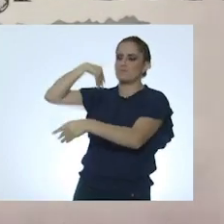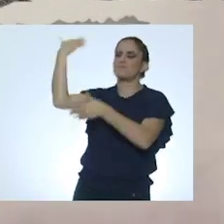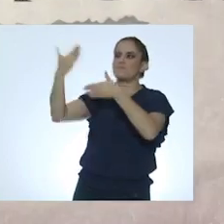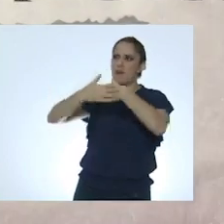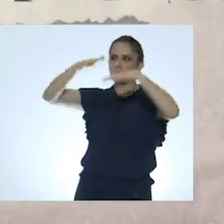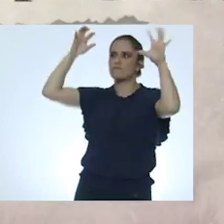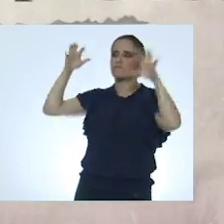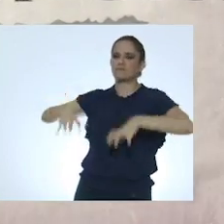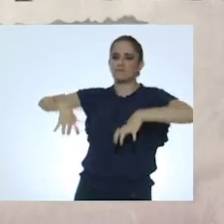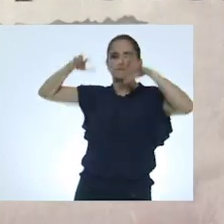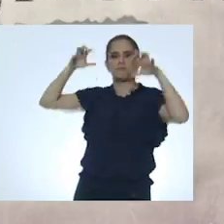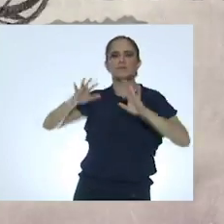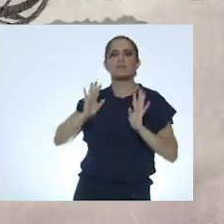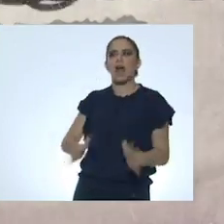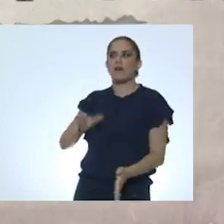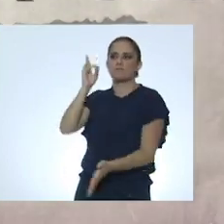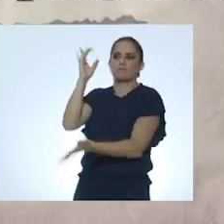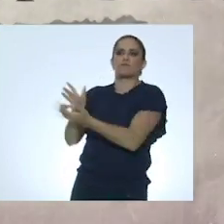opaco.